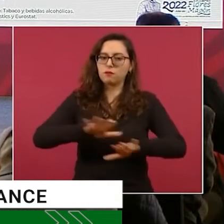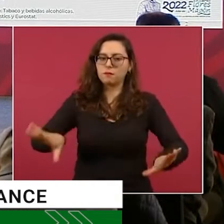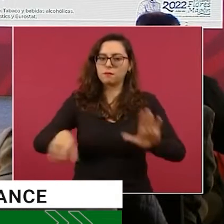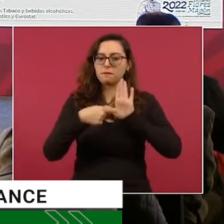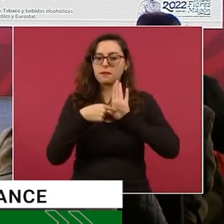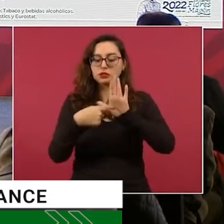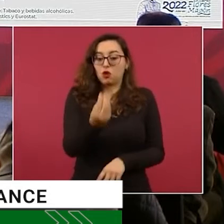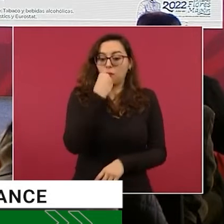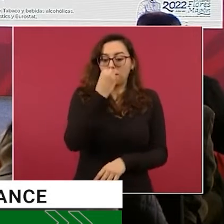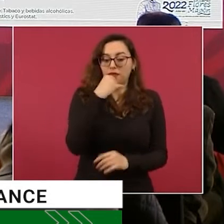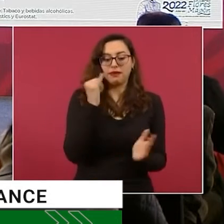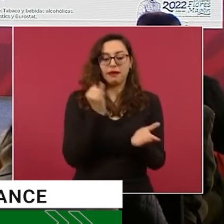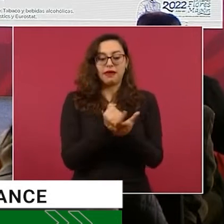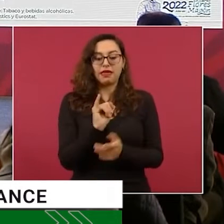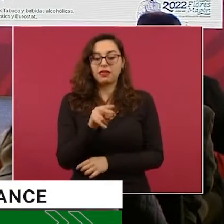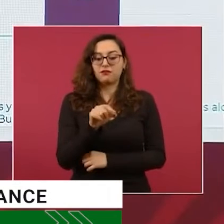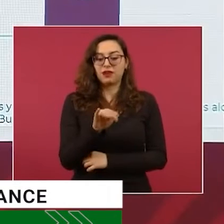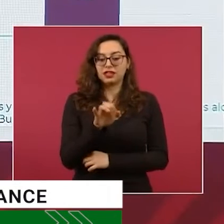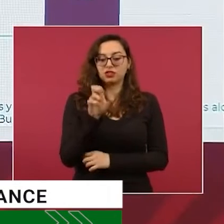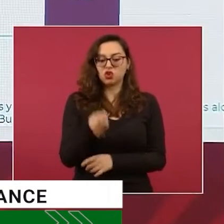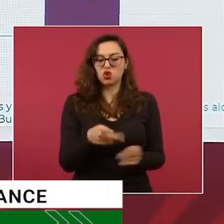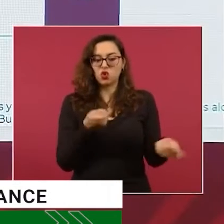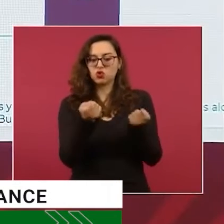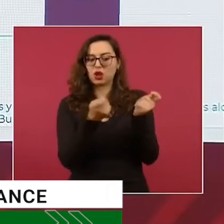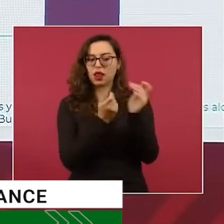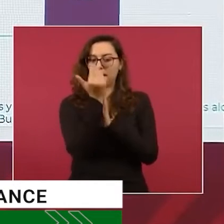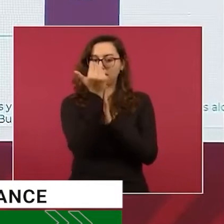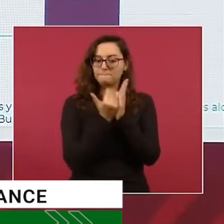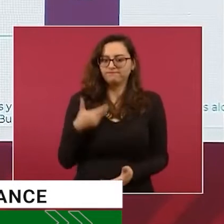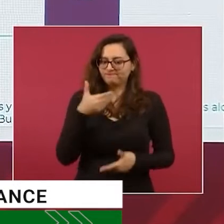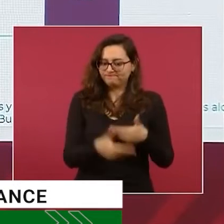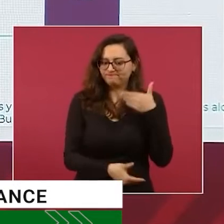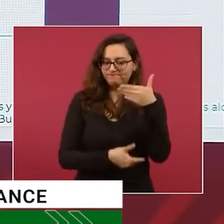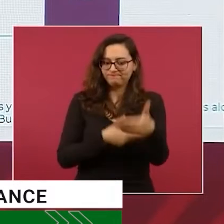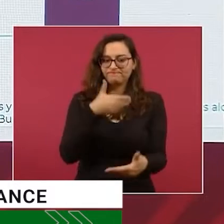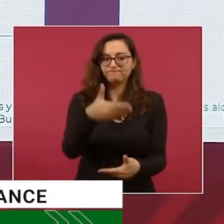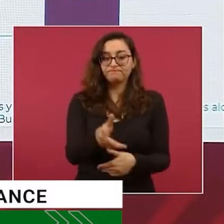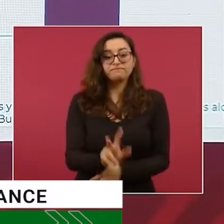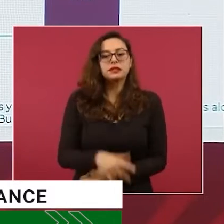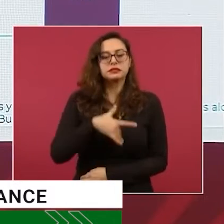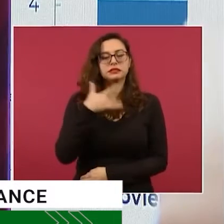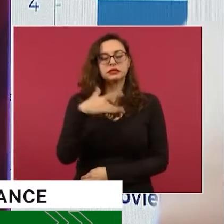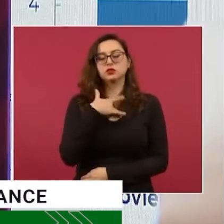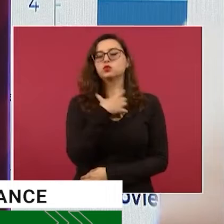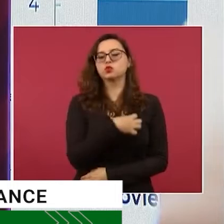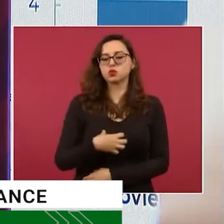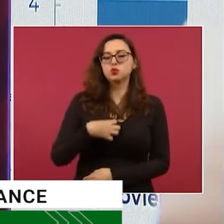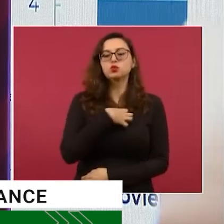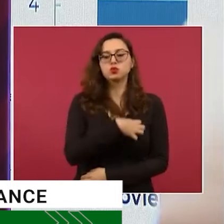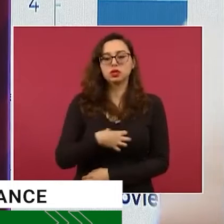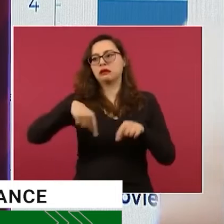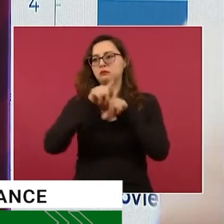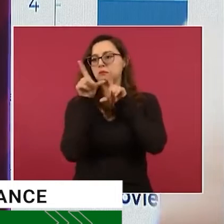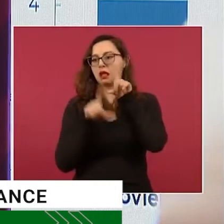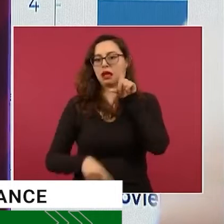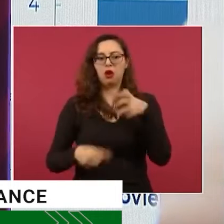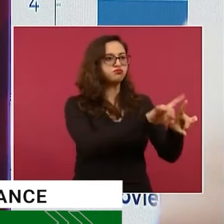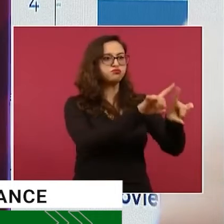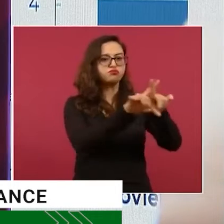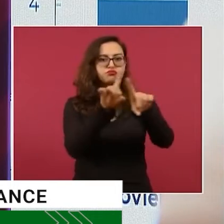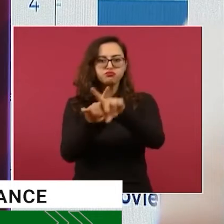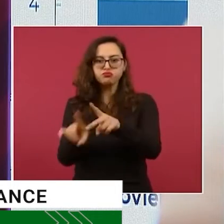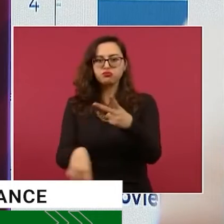en alimentos. Les adelanto que estamos muy satisfechos con la actitud de industriales y